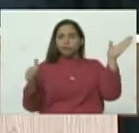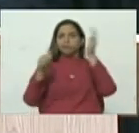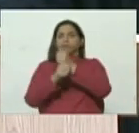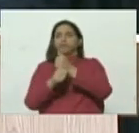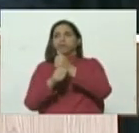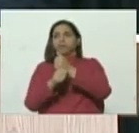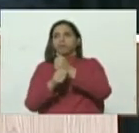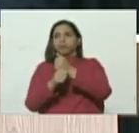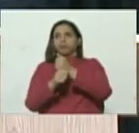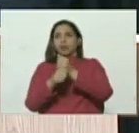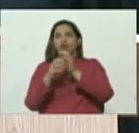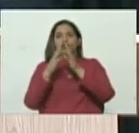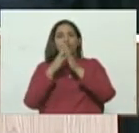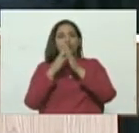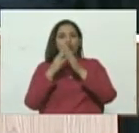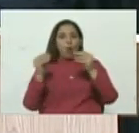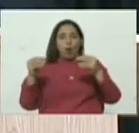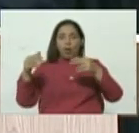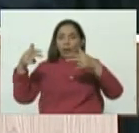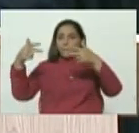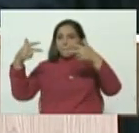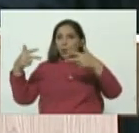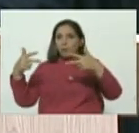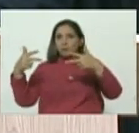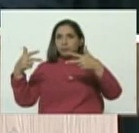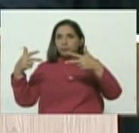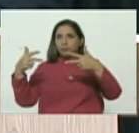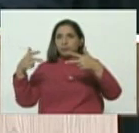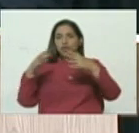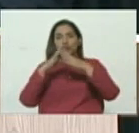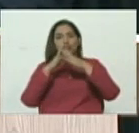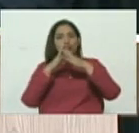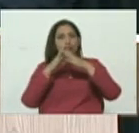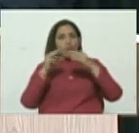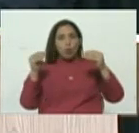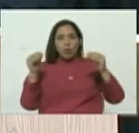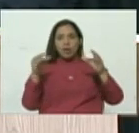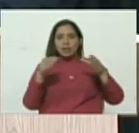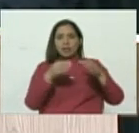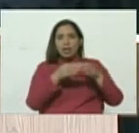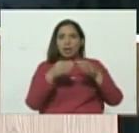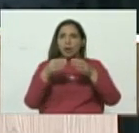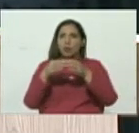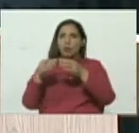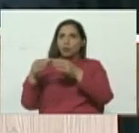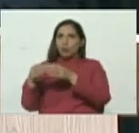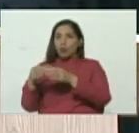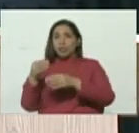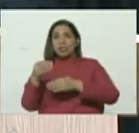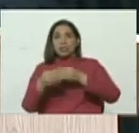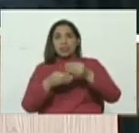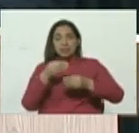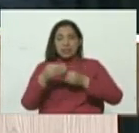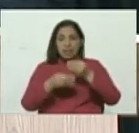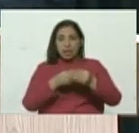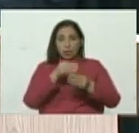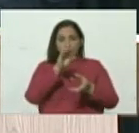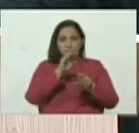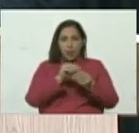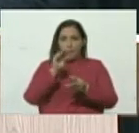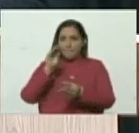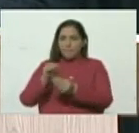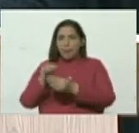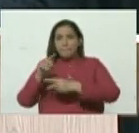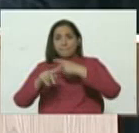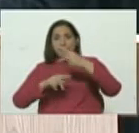en todas las videoconferencias, en todas las reuniones, e hicieran un registro de los planes de